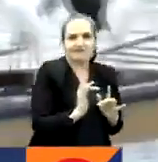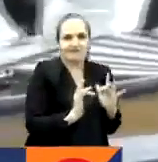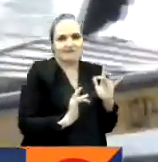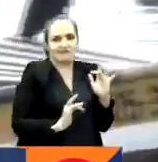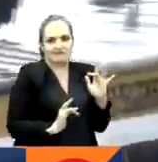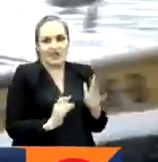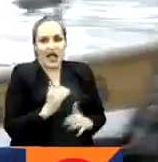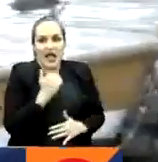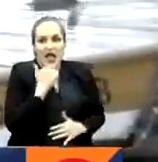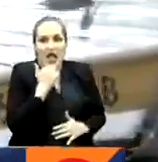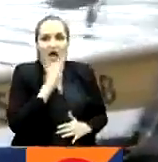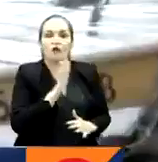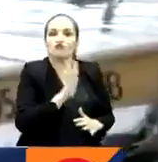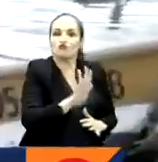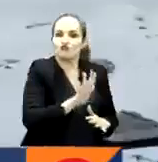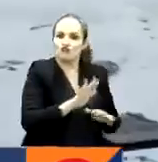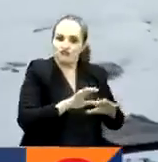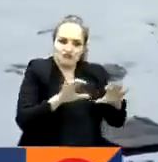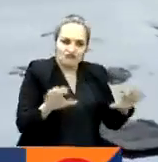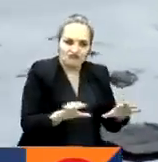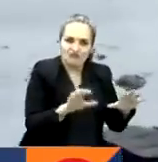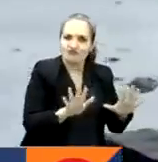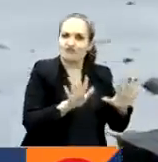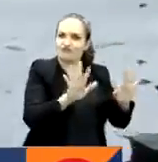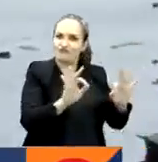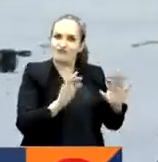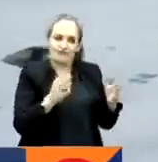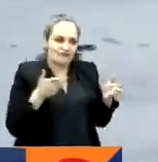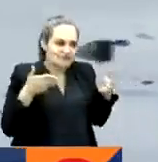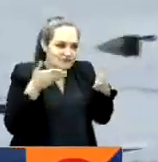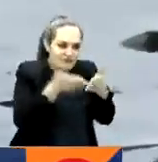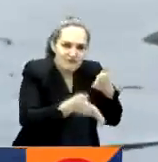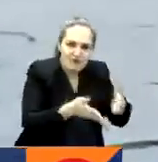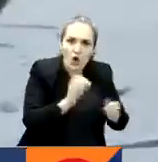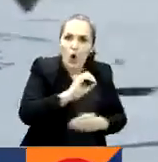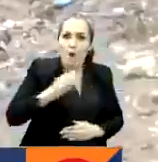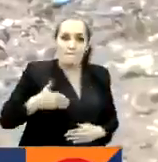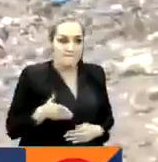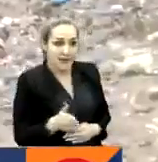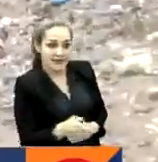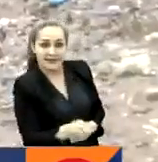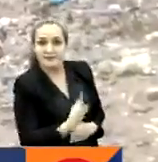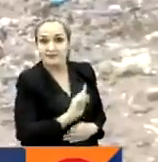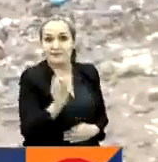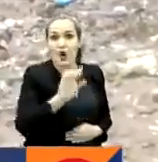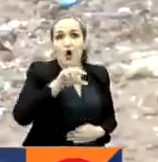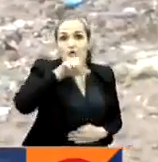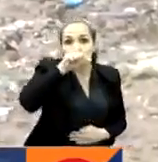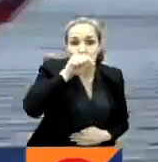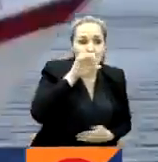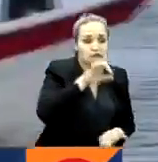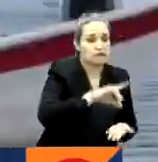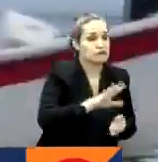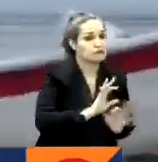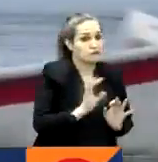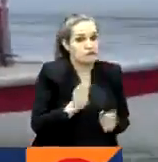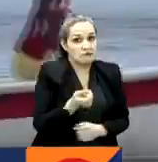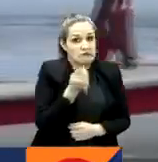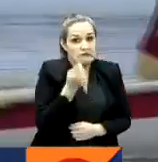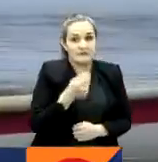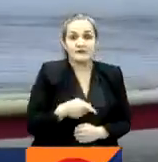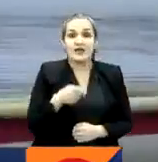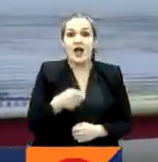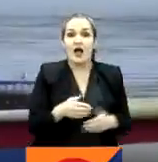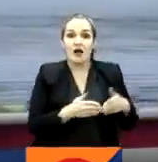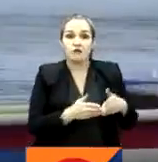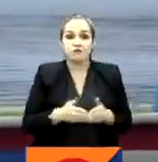para el desarrollo normal de especies de peces, de como zona de alimento también de aves. El panorama es tan crítico que la navegabilidad del